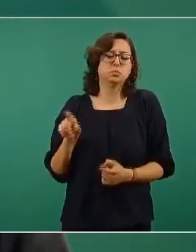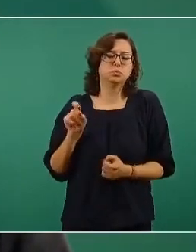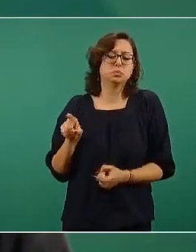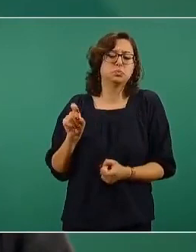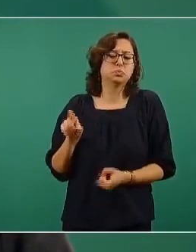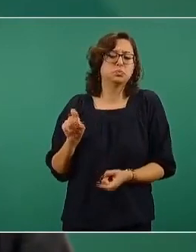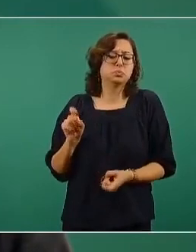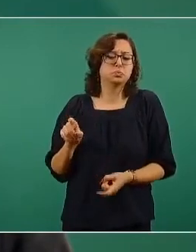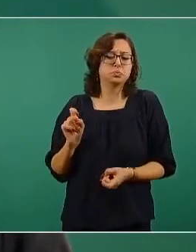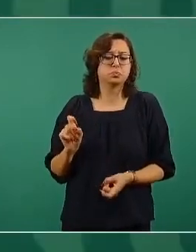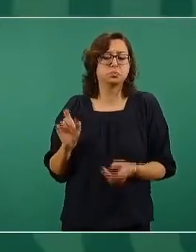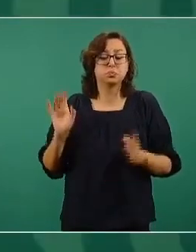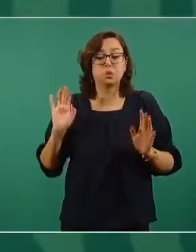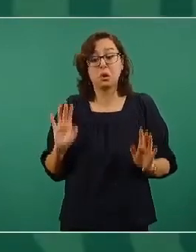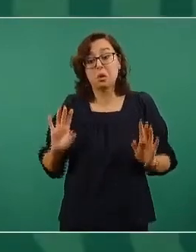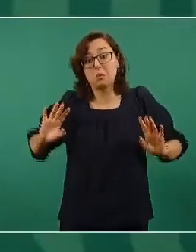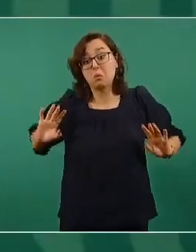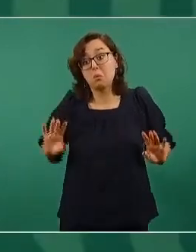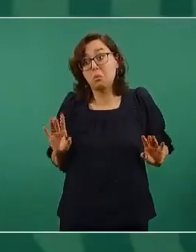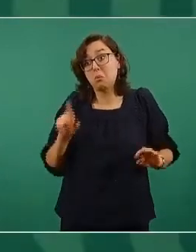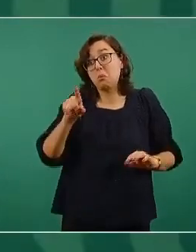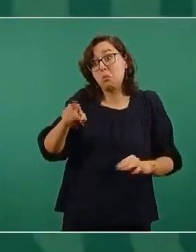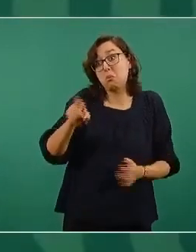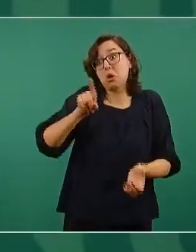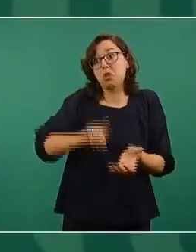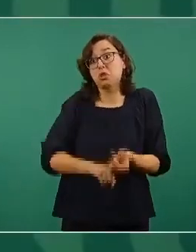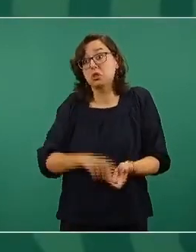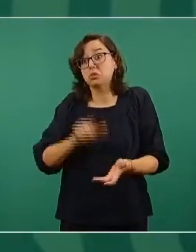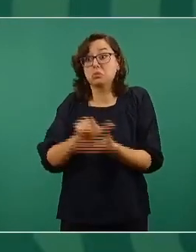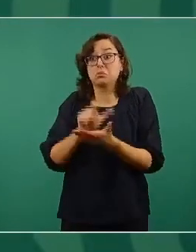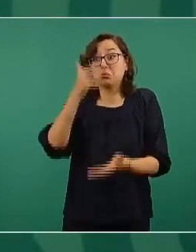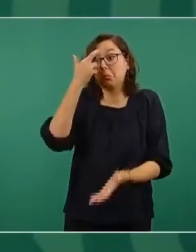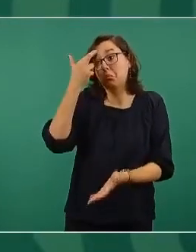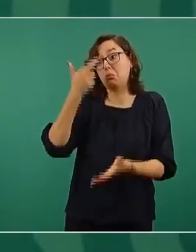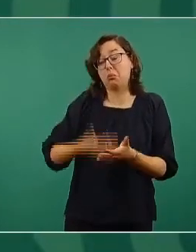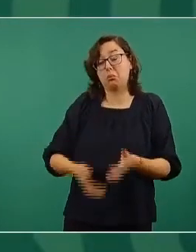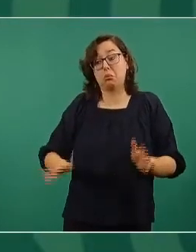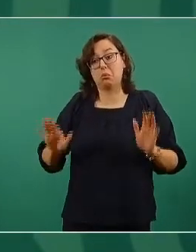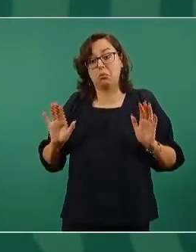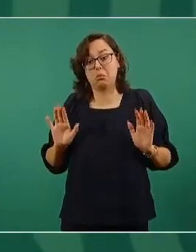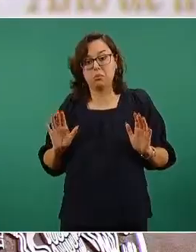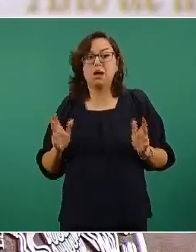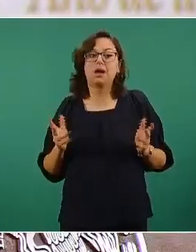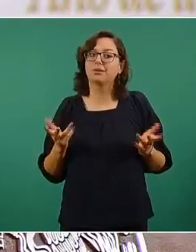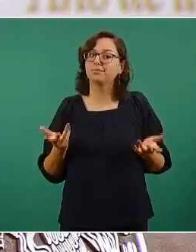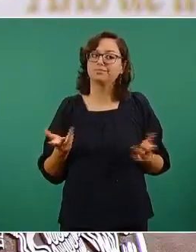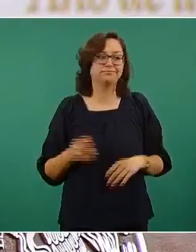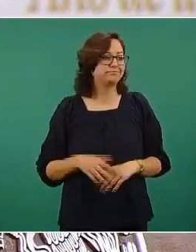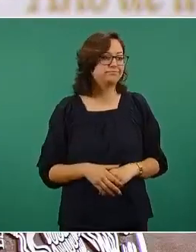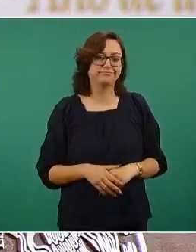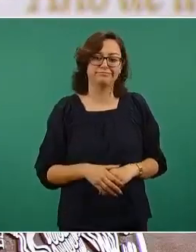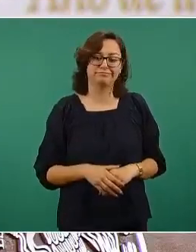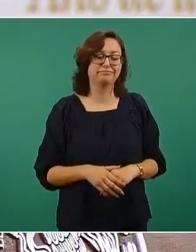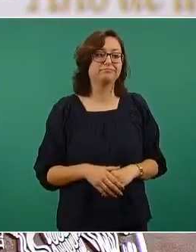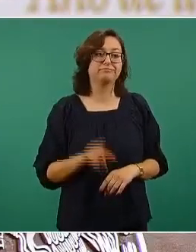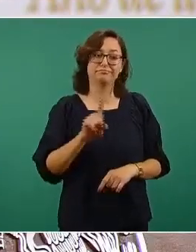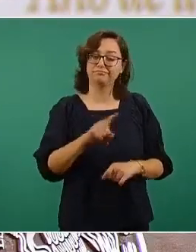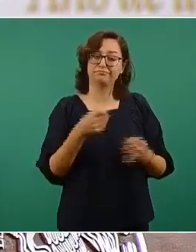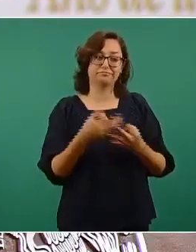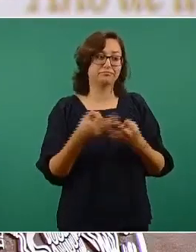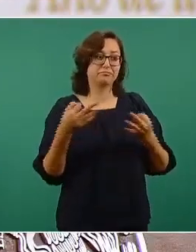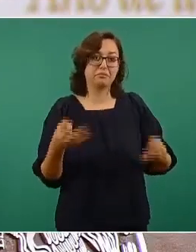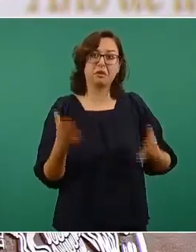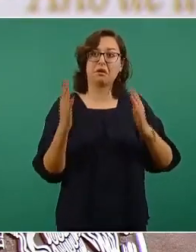Si la utilizan para cometer un ilícito, se aplica la extinción de dominio, así se le